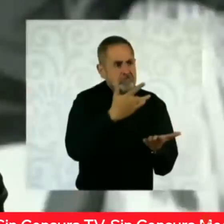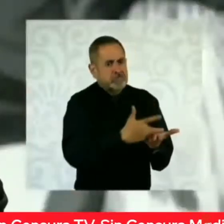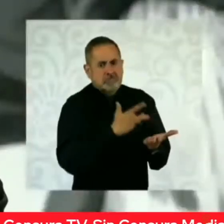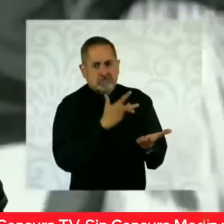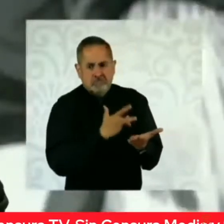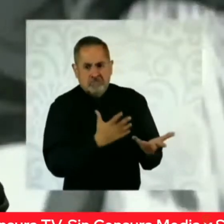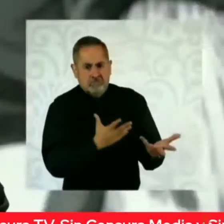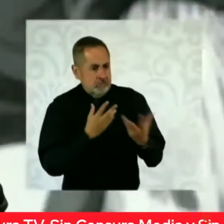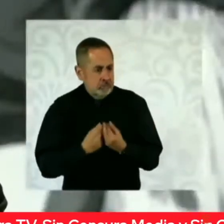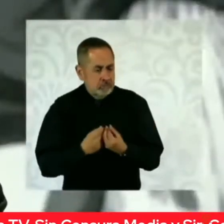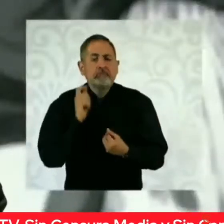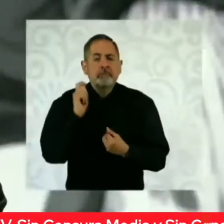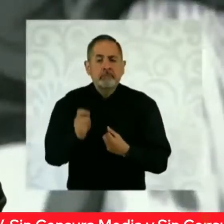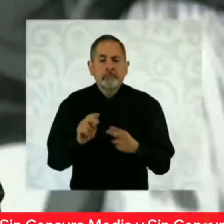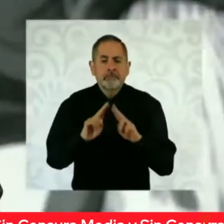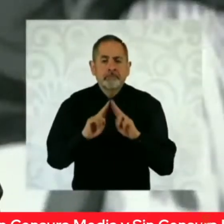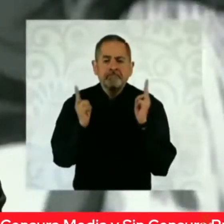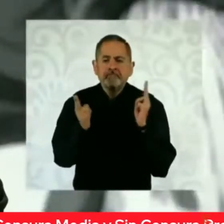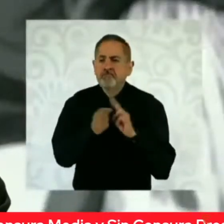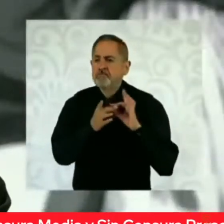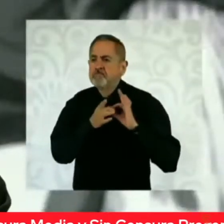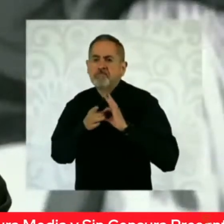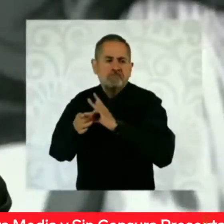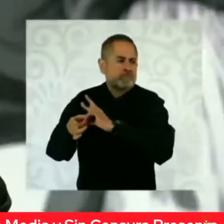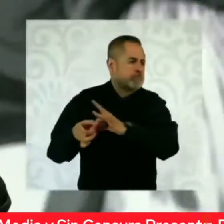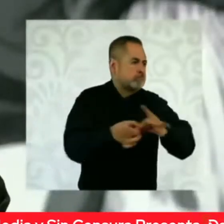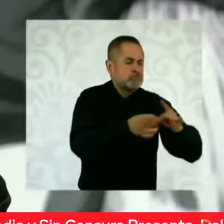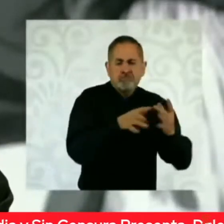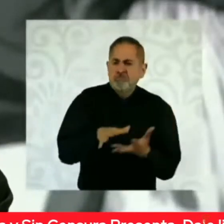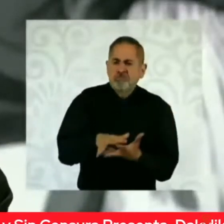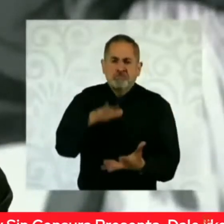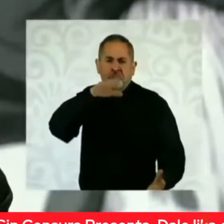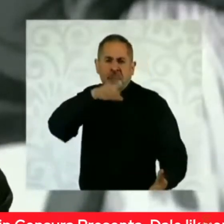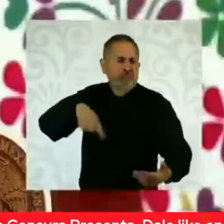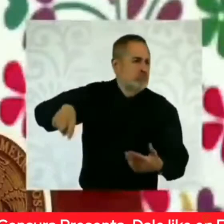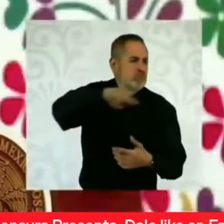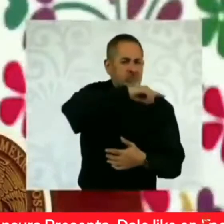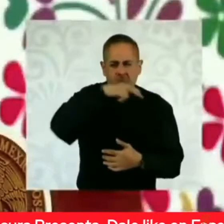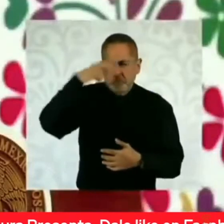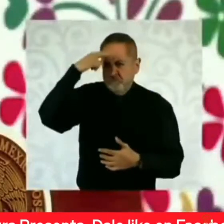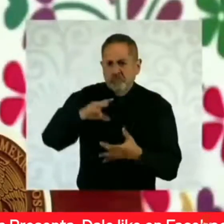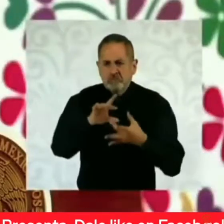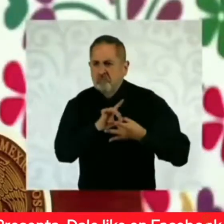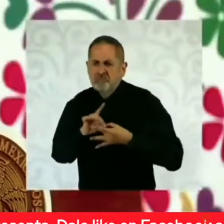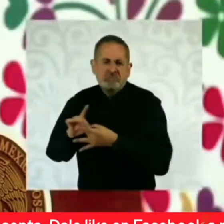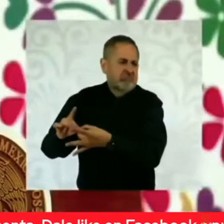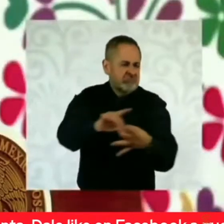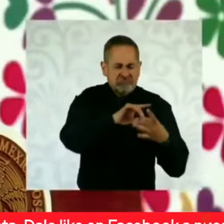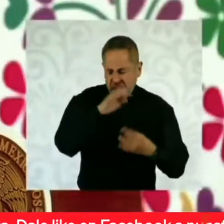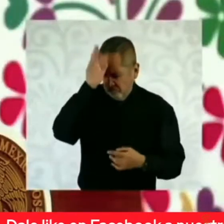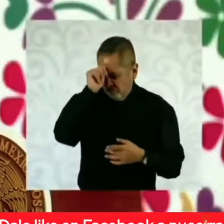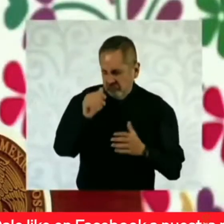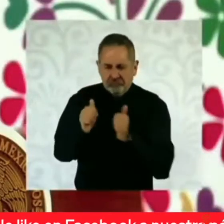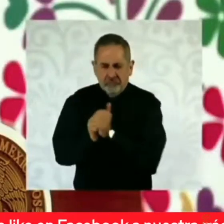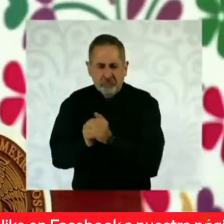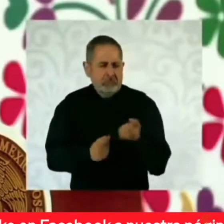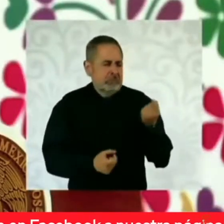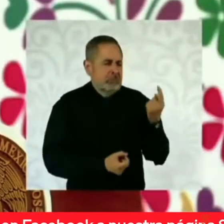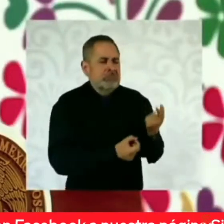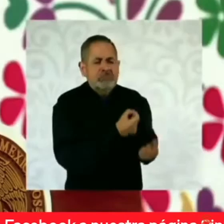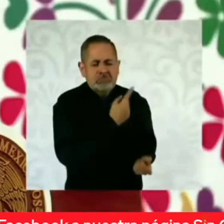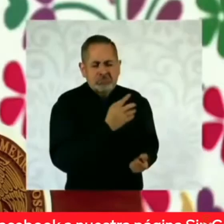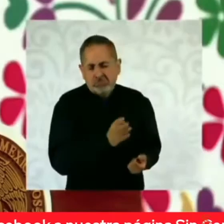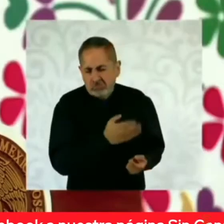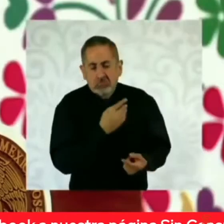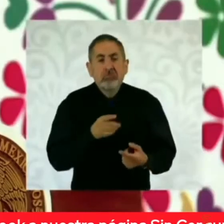Eso muestra pues que hay unidad de la gran mayoría de los mexicanos, habrá sus excepciones. Pero